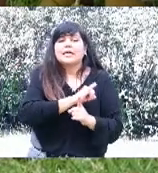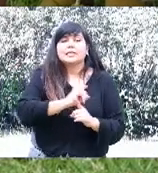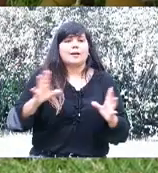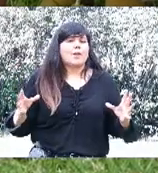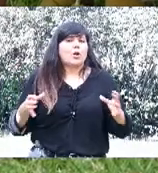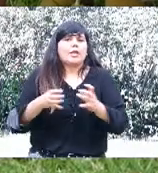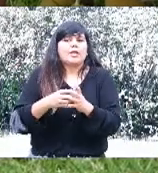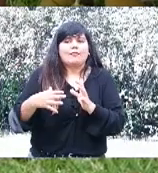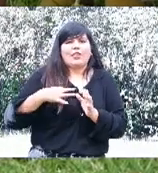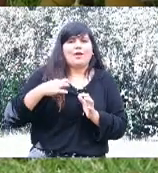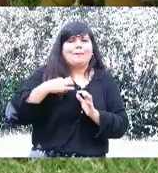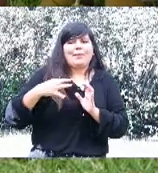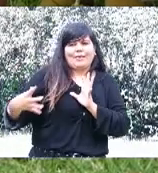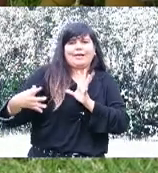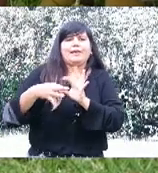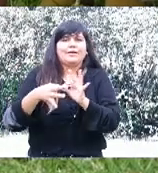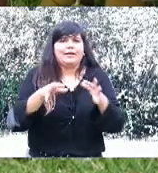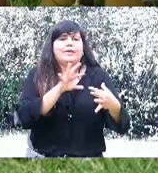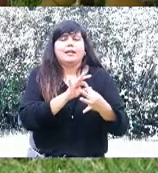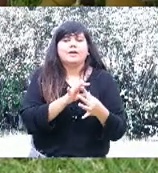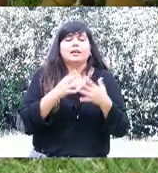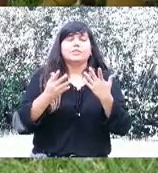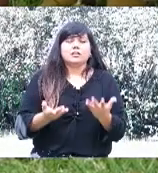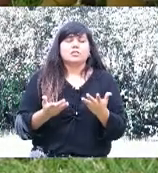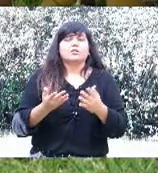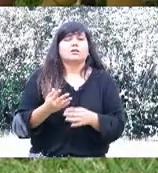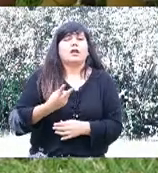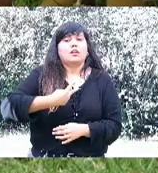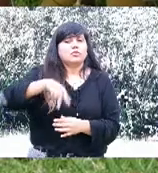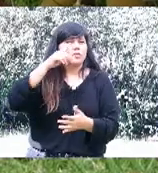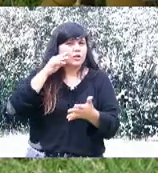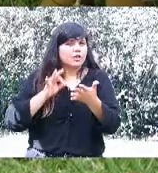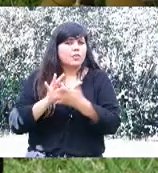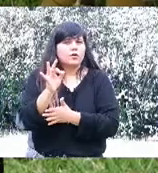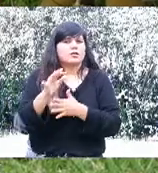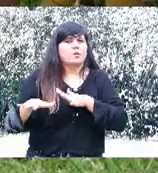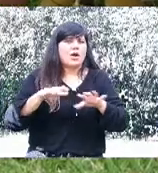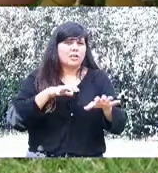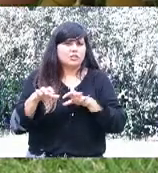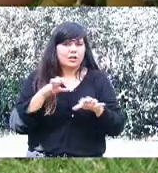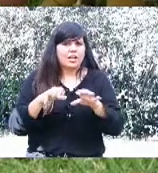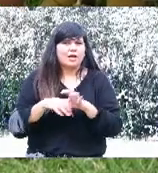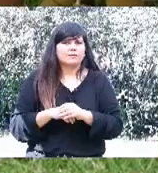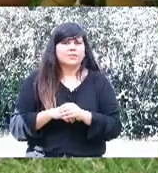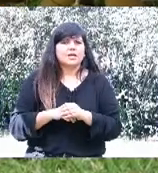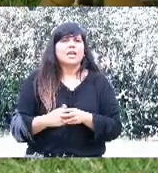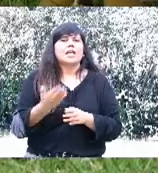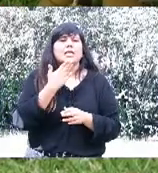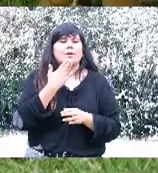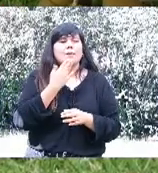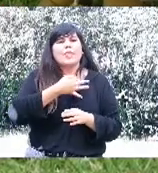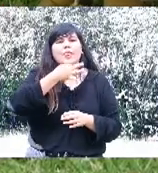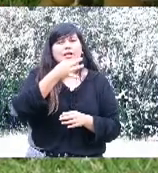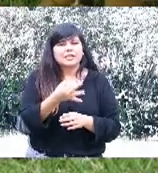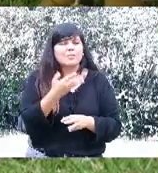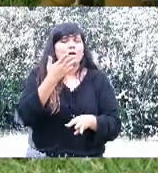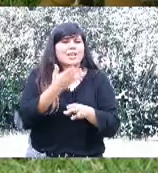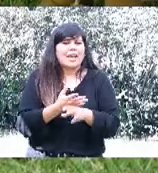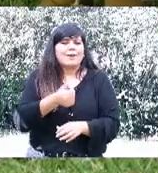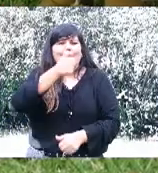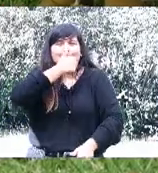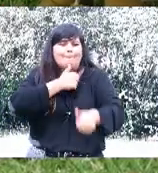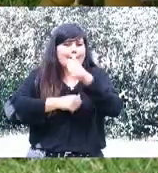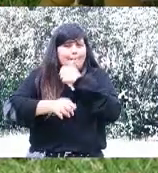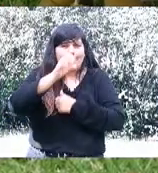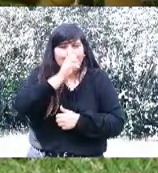siempre eh Por lo tanto nosotros la reconocemos nuestra accional por lo tanto también decimos que tiene mucho de